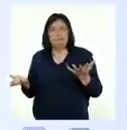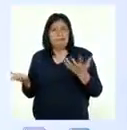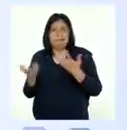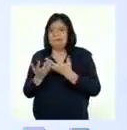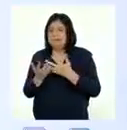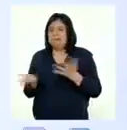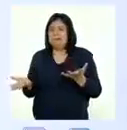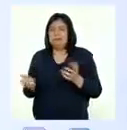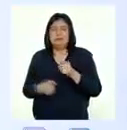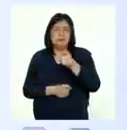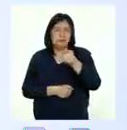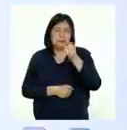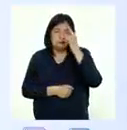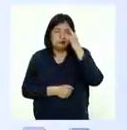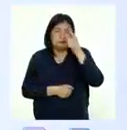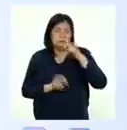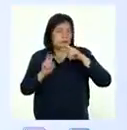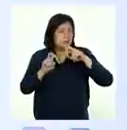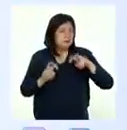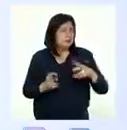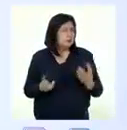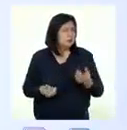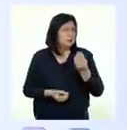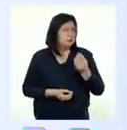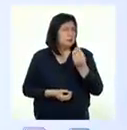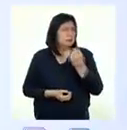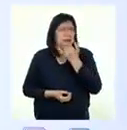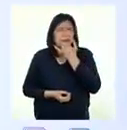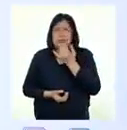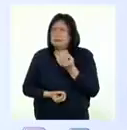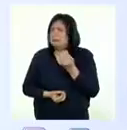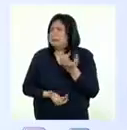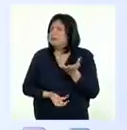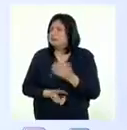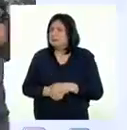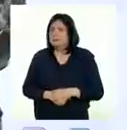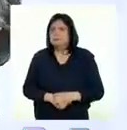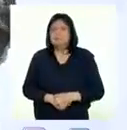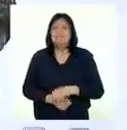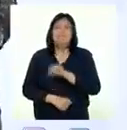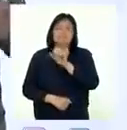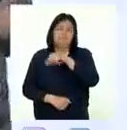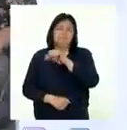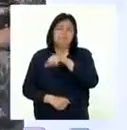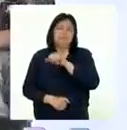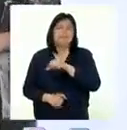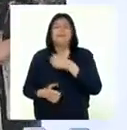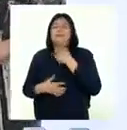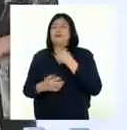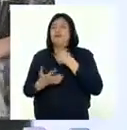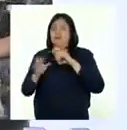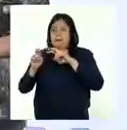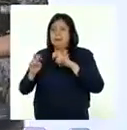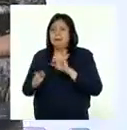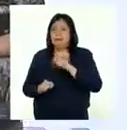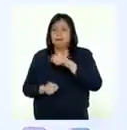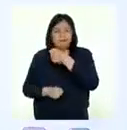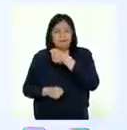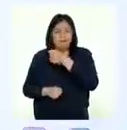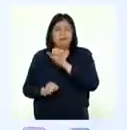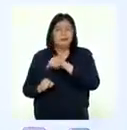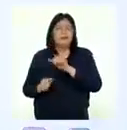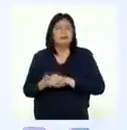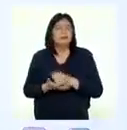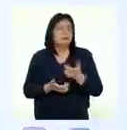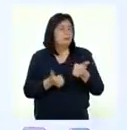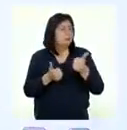flores. ¿Qué te parece si averiguamos por qué sucede esto? Sí, me encanta investigar, profesora.